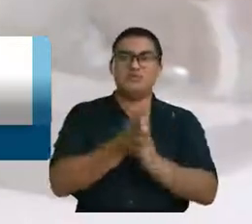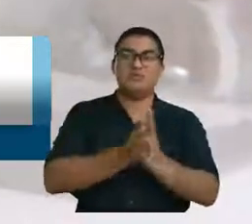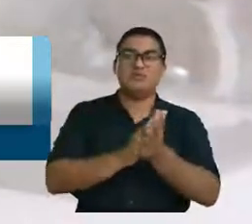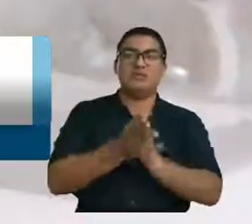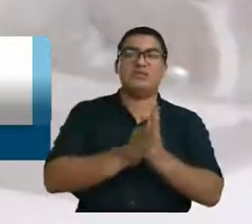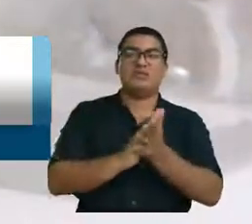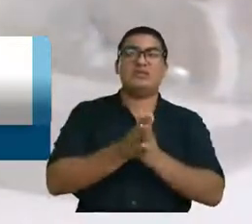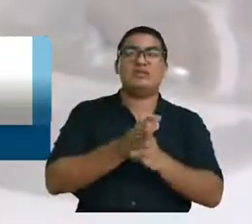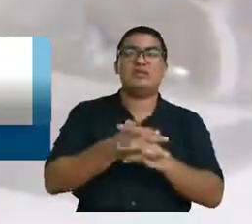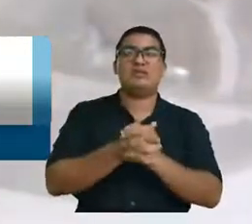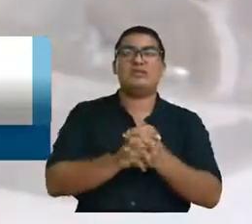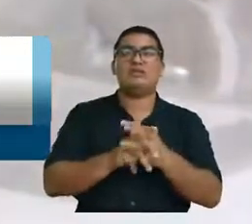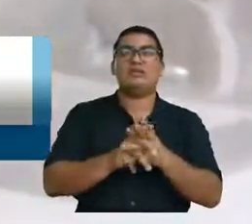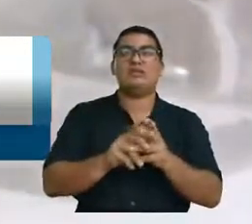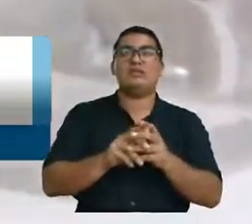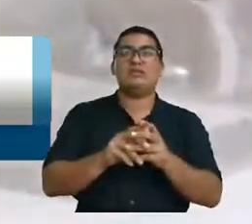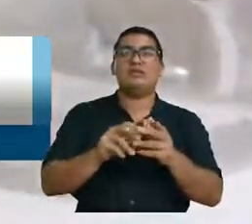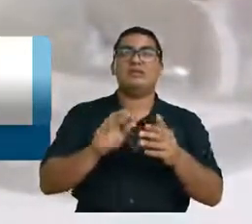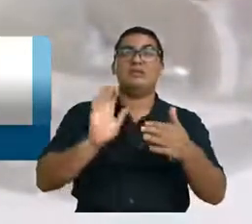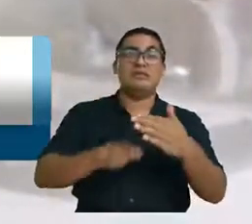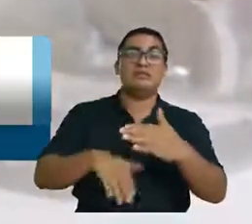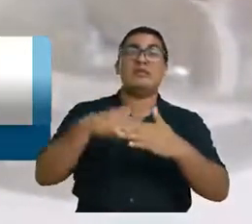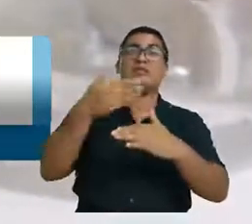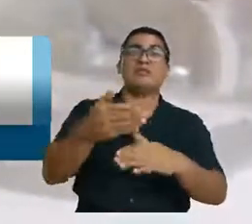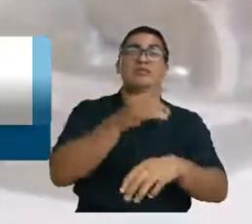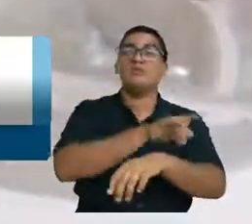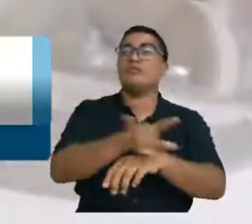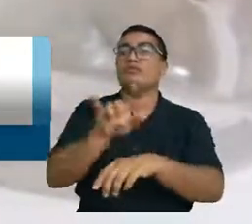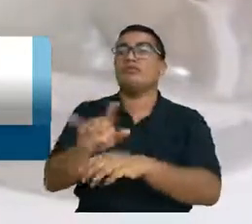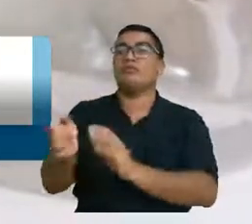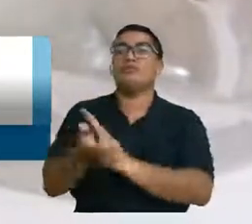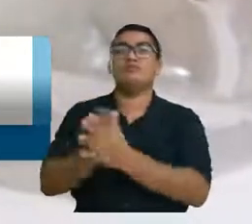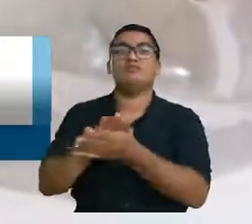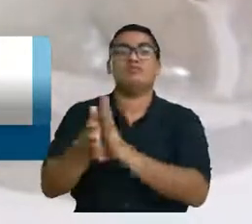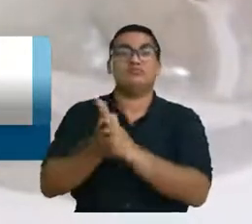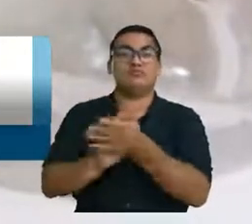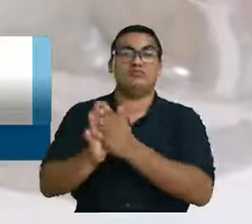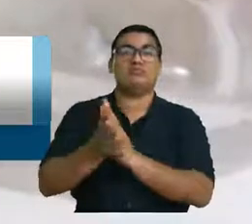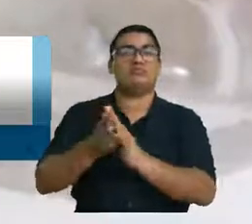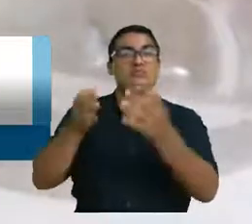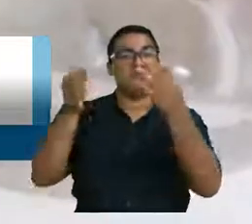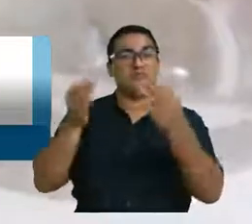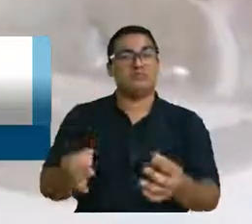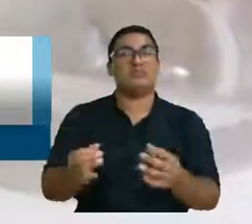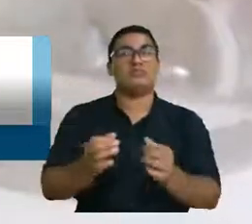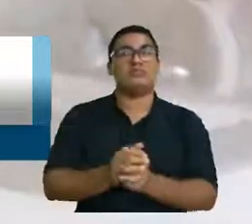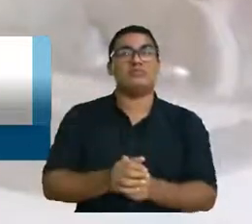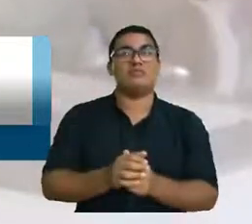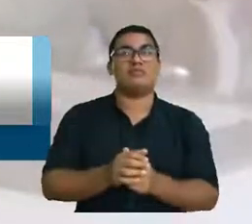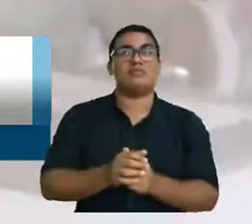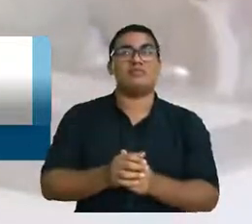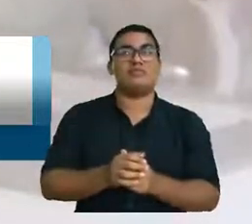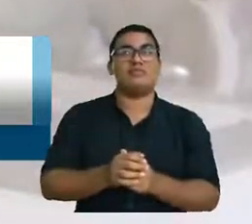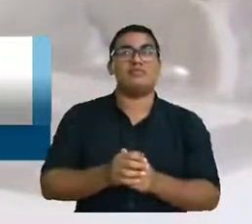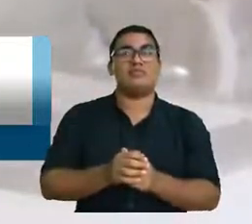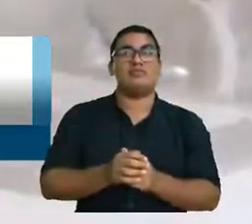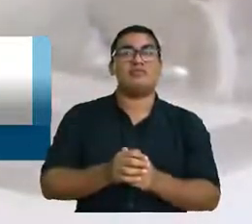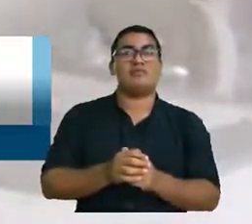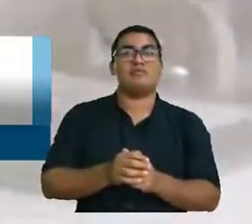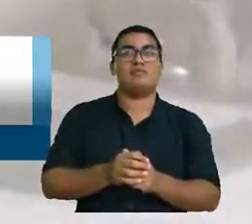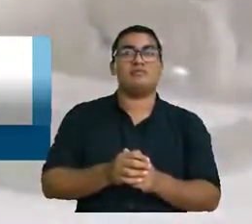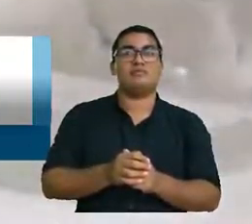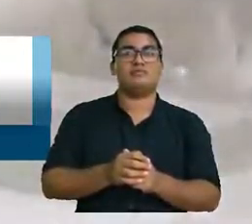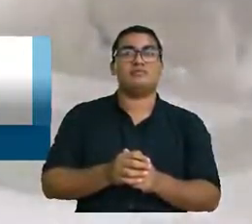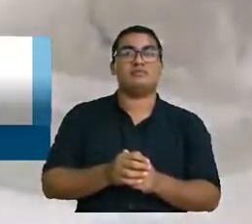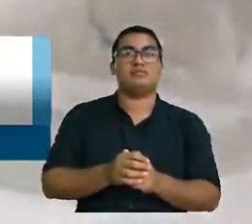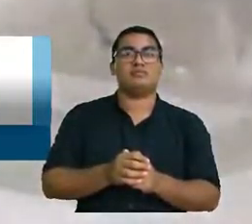veces me apliqué alcohol, debo de buscar cómo lavarme las manos correctamente. No que en mis 24 horas yo ya